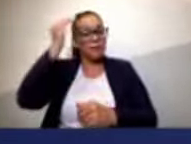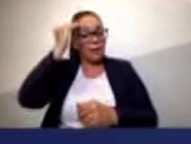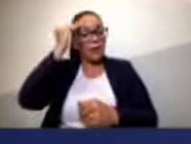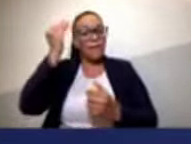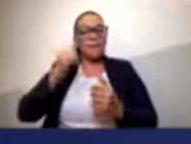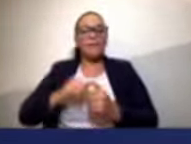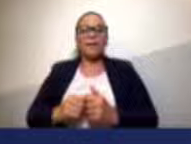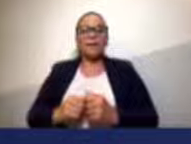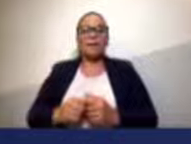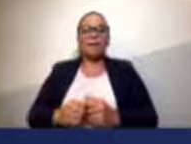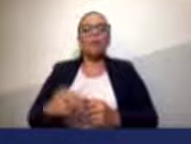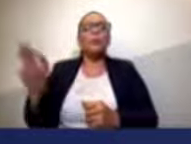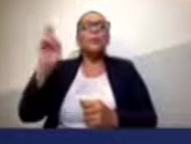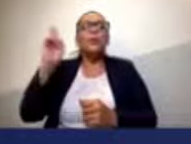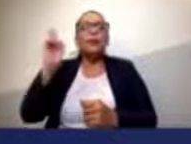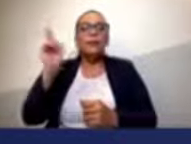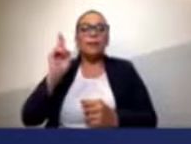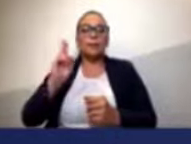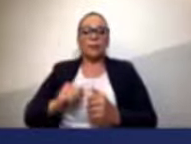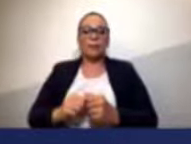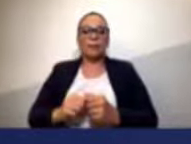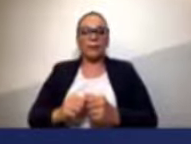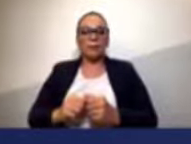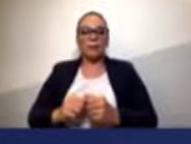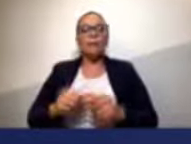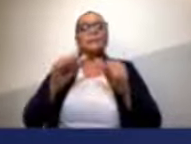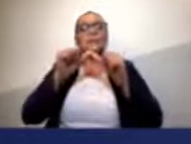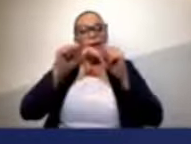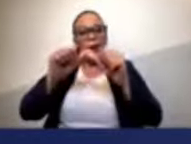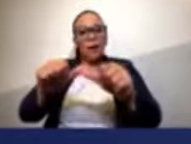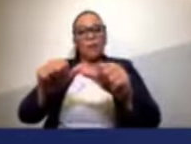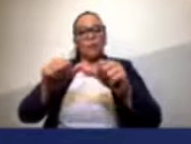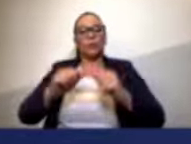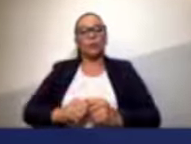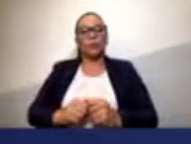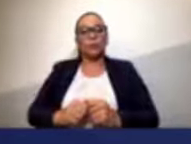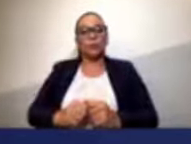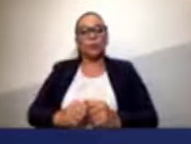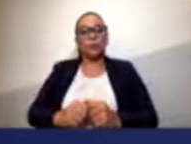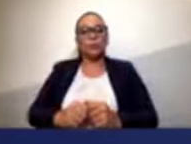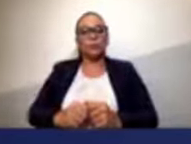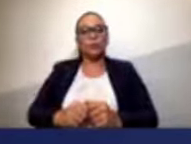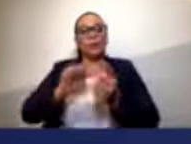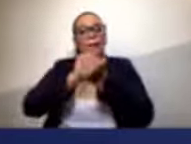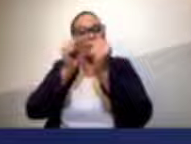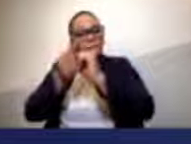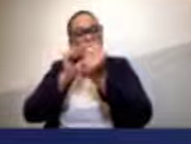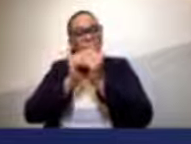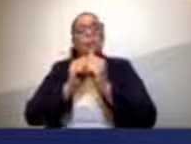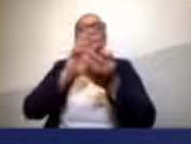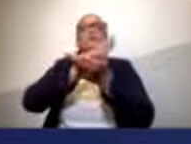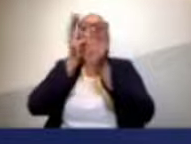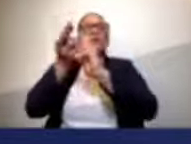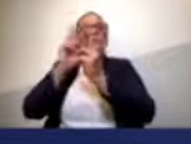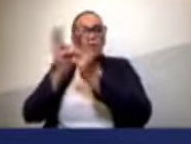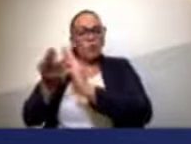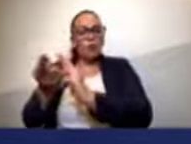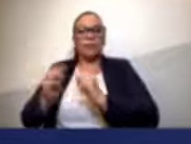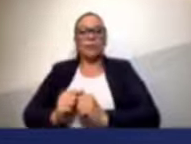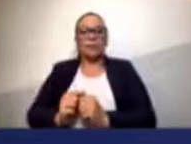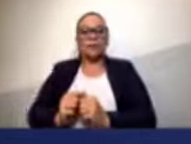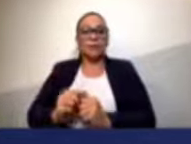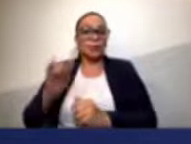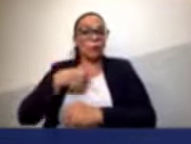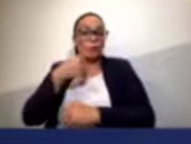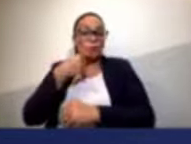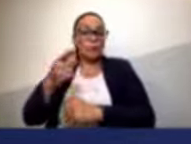saben que es urgente que sigamos haciendo cambios y reformas. Como